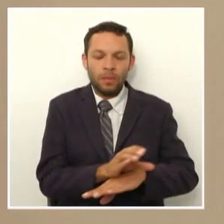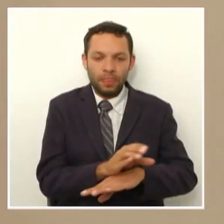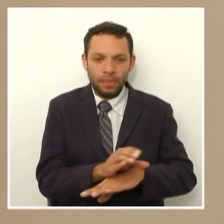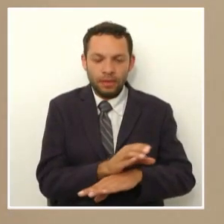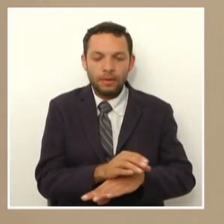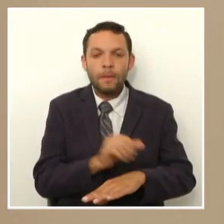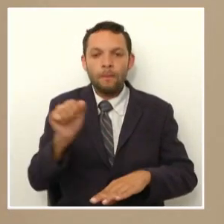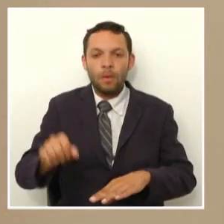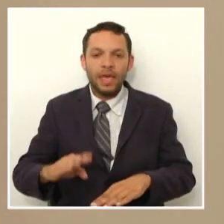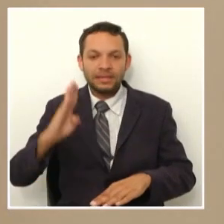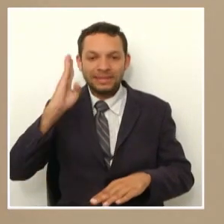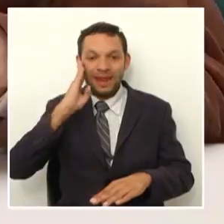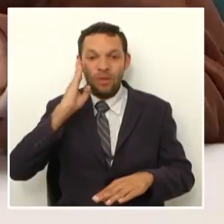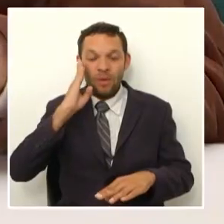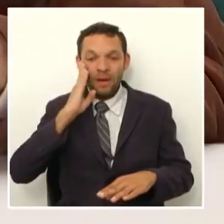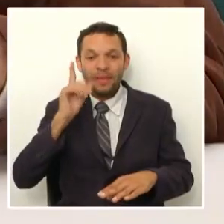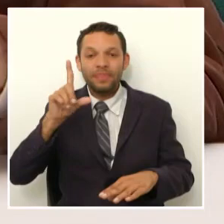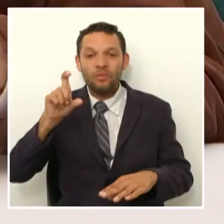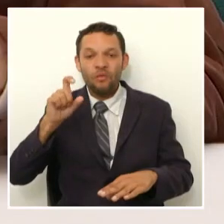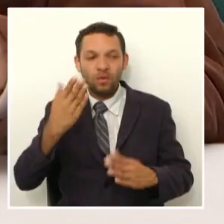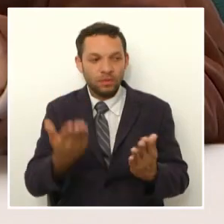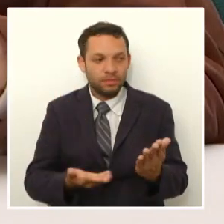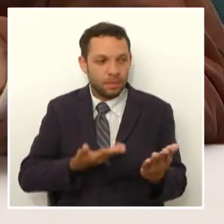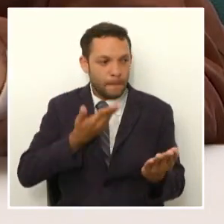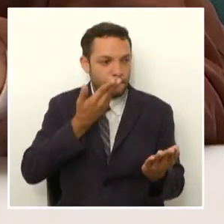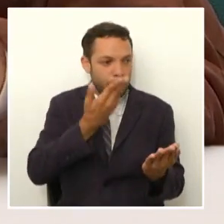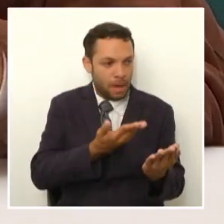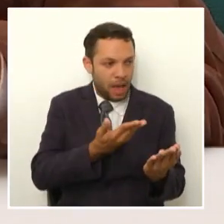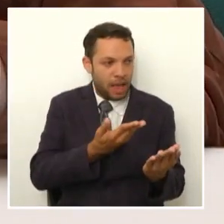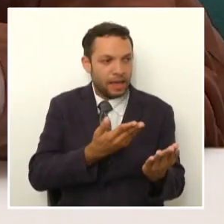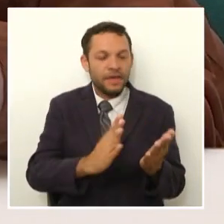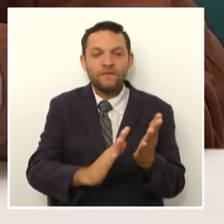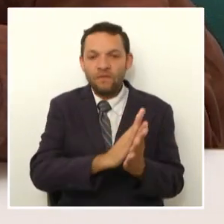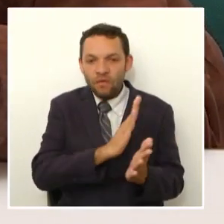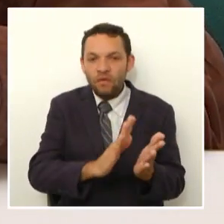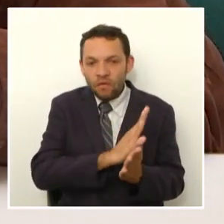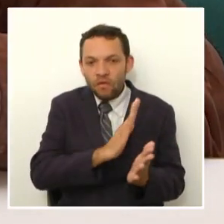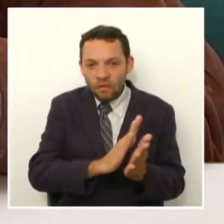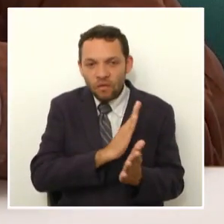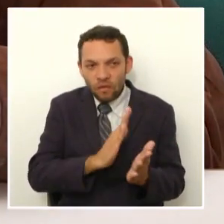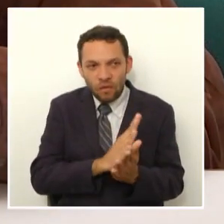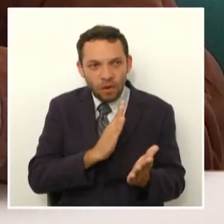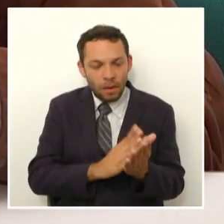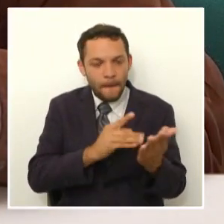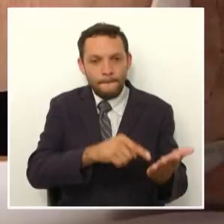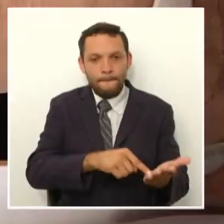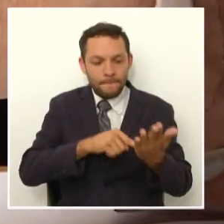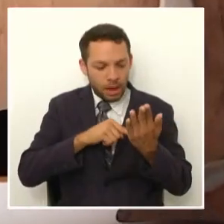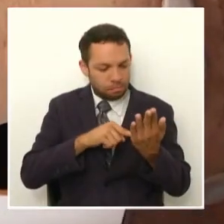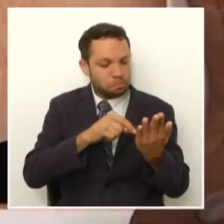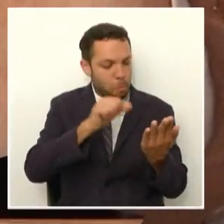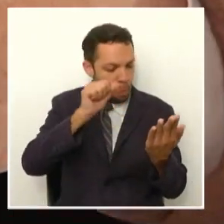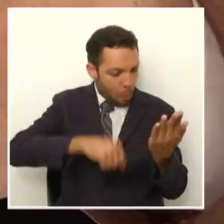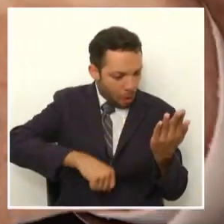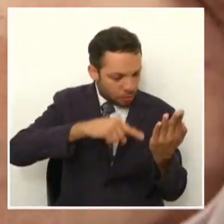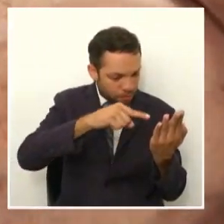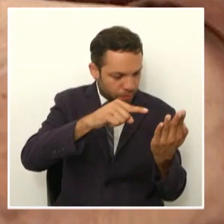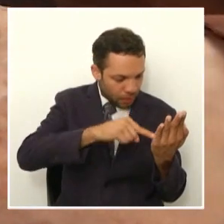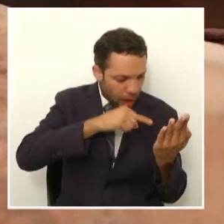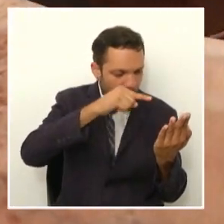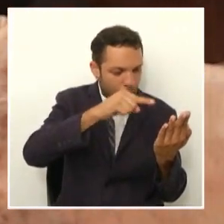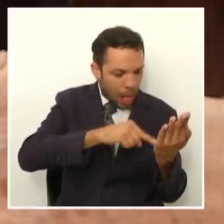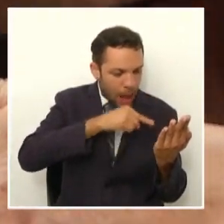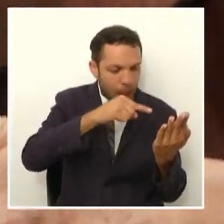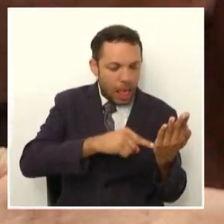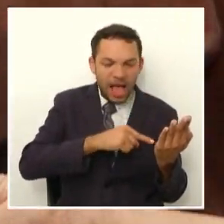allí, inmediatamente le va a aparecer en el celular, como les mostraba hace un rato, como mostrábamos ahora, ¿no?, va a aparecer